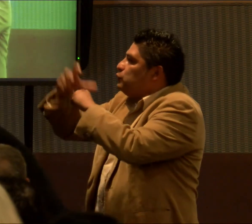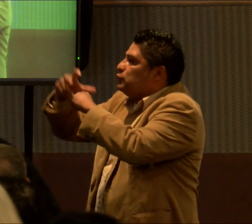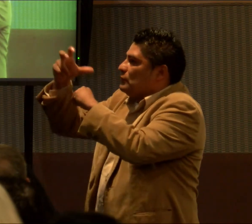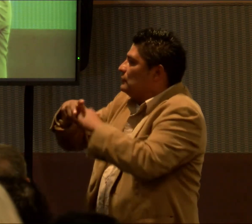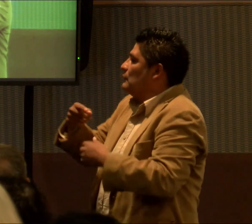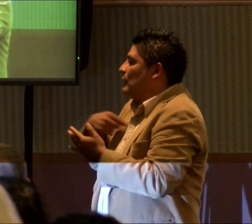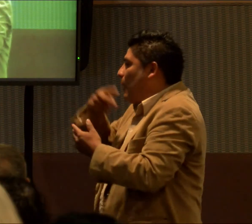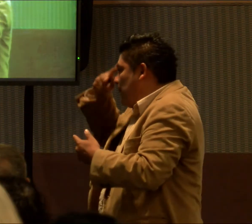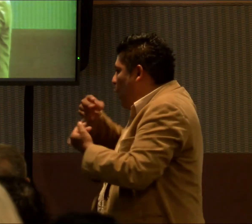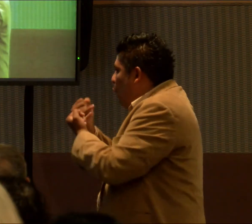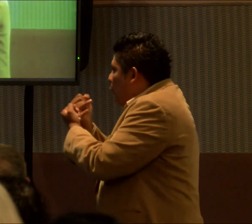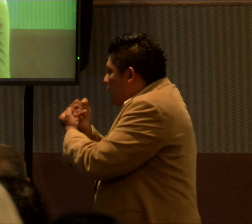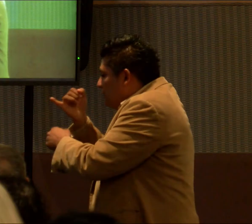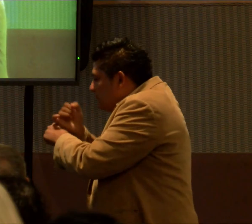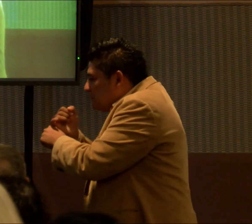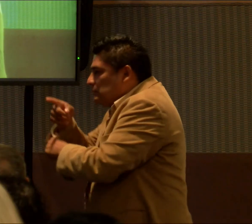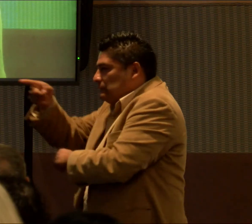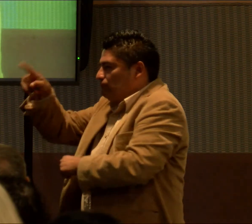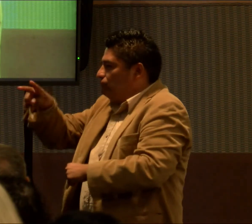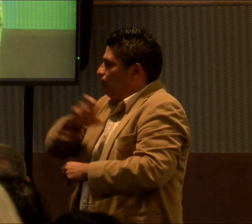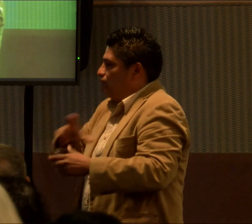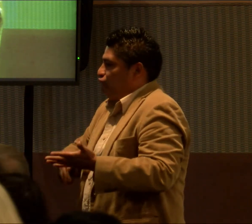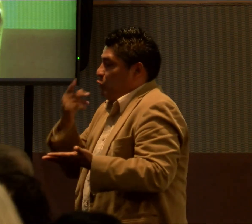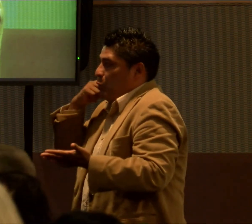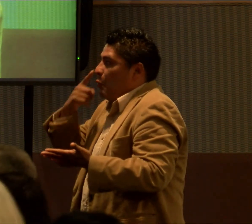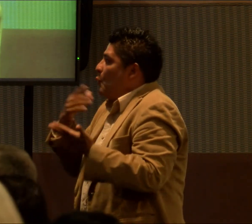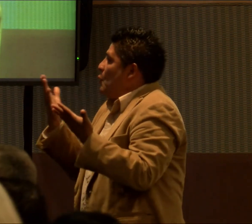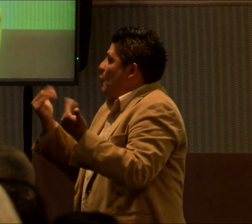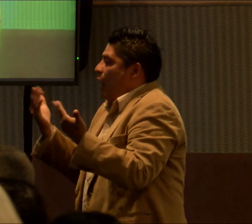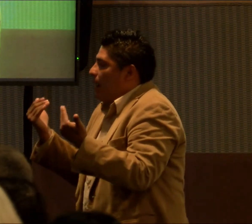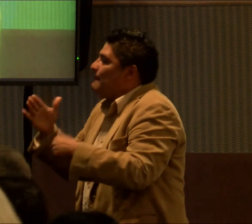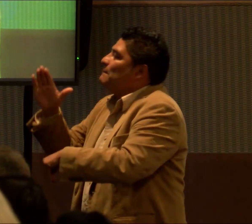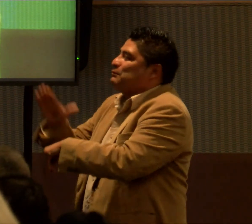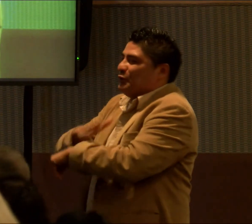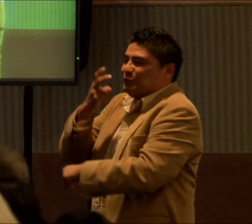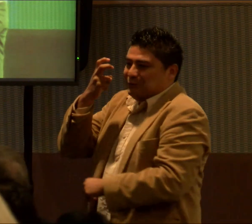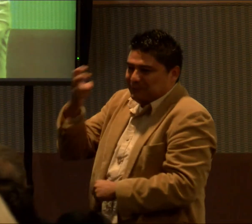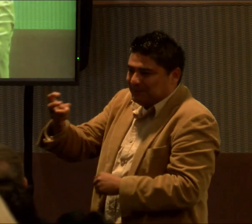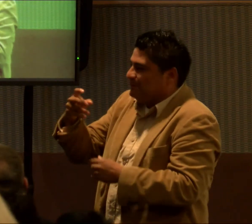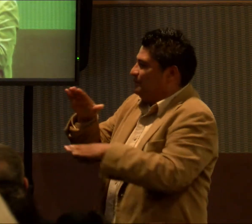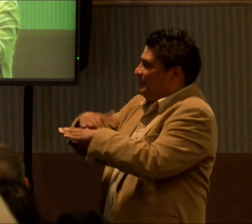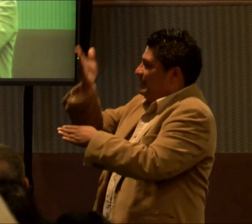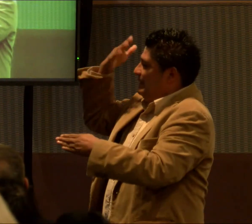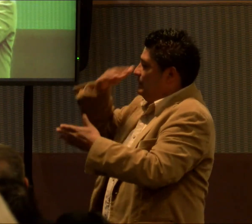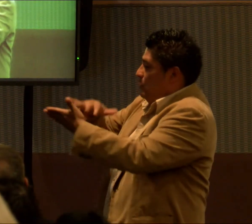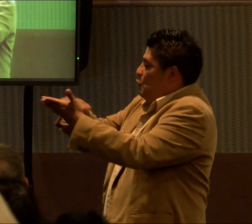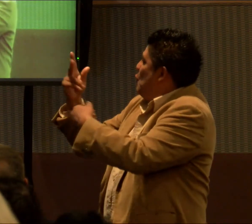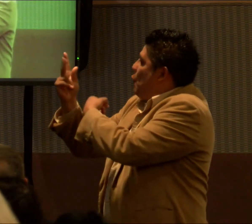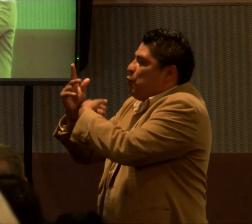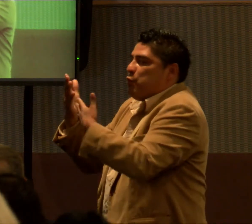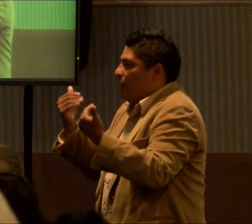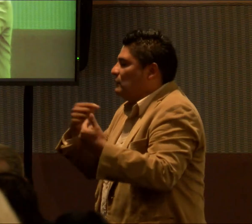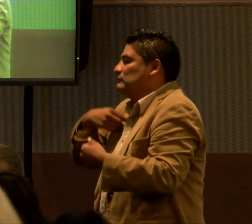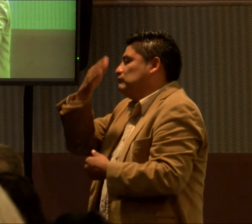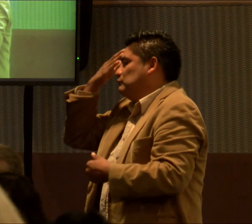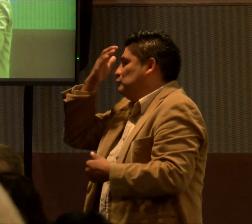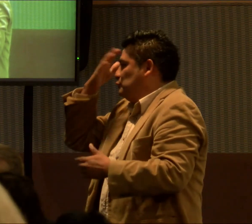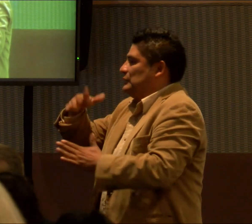es tan amable. Un segundo. Adelante. Ok, dice, gracias. Dice, bueno, yo